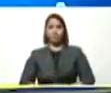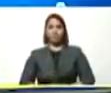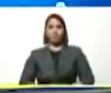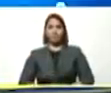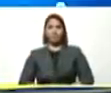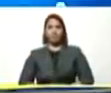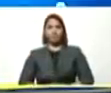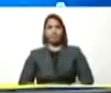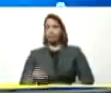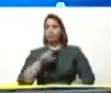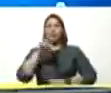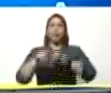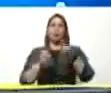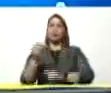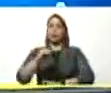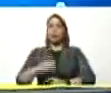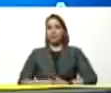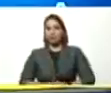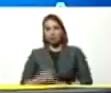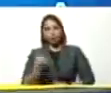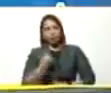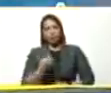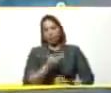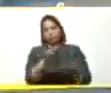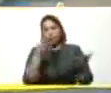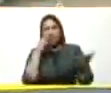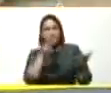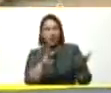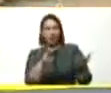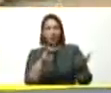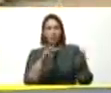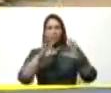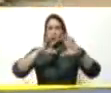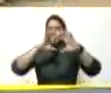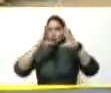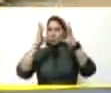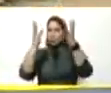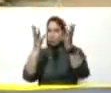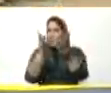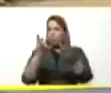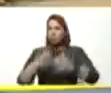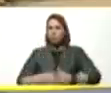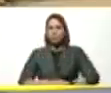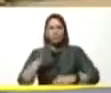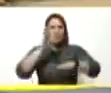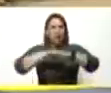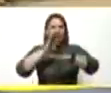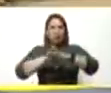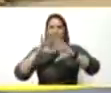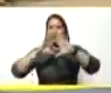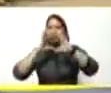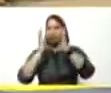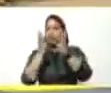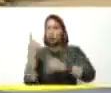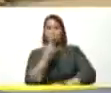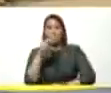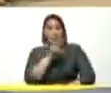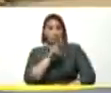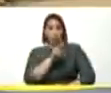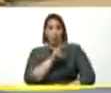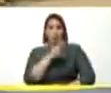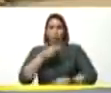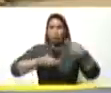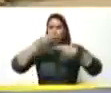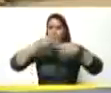No pregunto más. Solamente ustedes vean el mapa de América, el mapa del mundo. Solo Venezuela ha construido